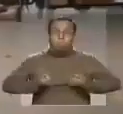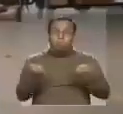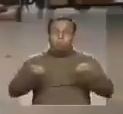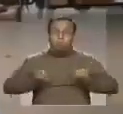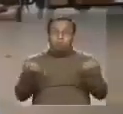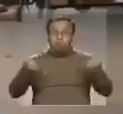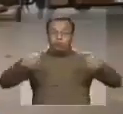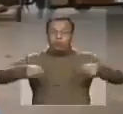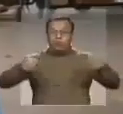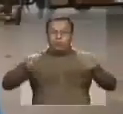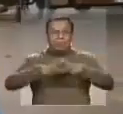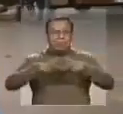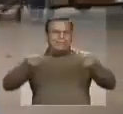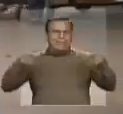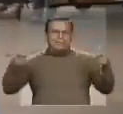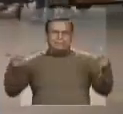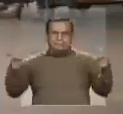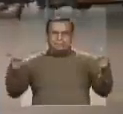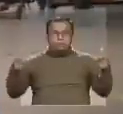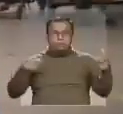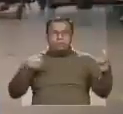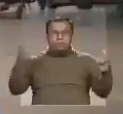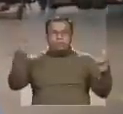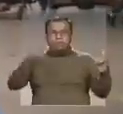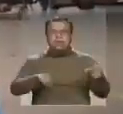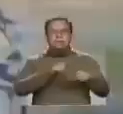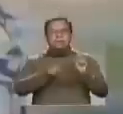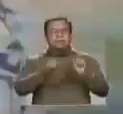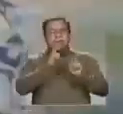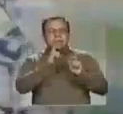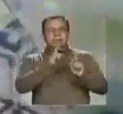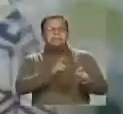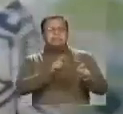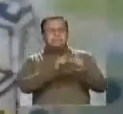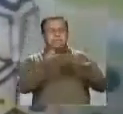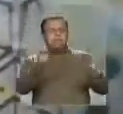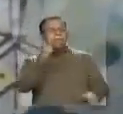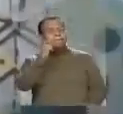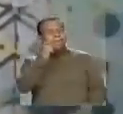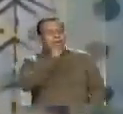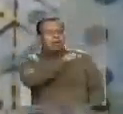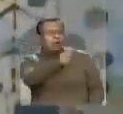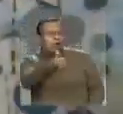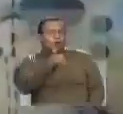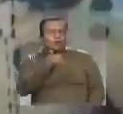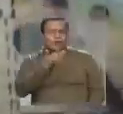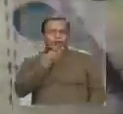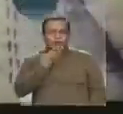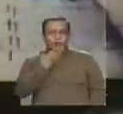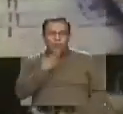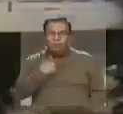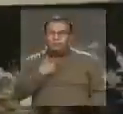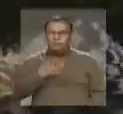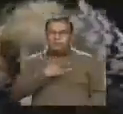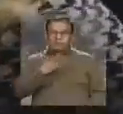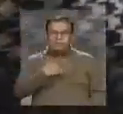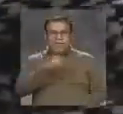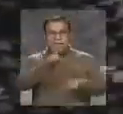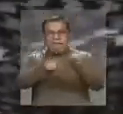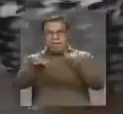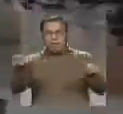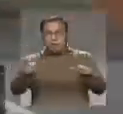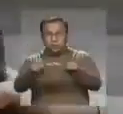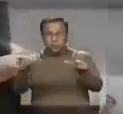Bogotá, esta ciudad que es tan grande, pero al mismo tiempo también es muy racista, entonces se siente el desprecio en algunos